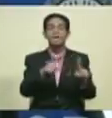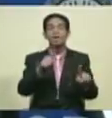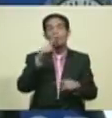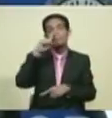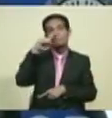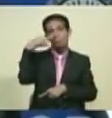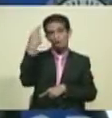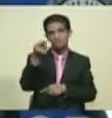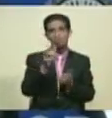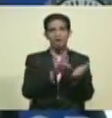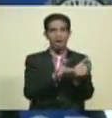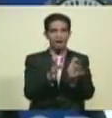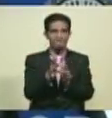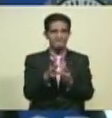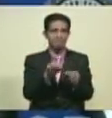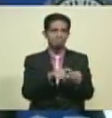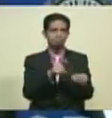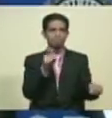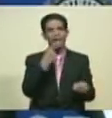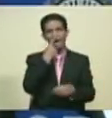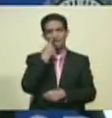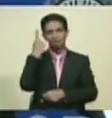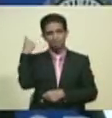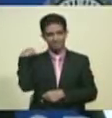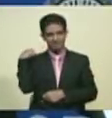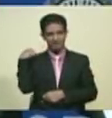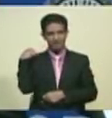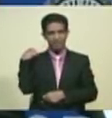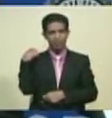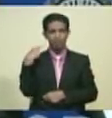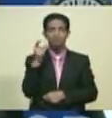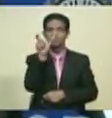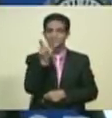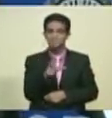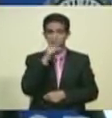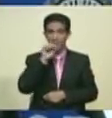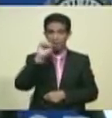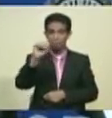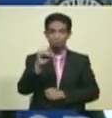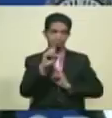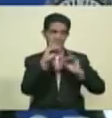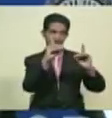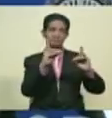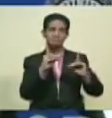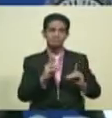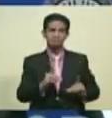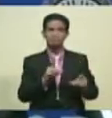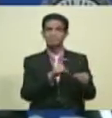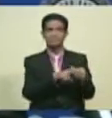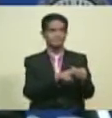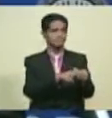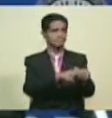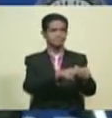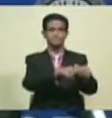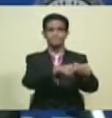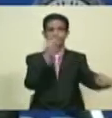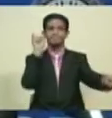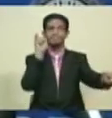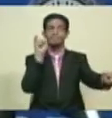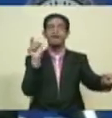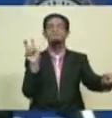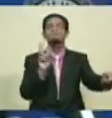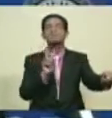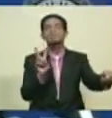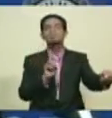que el año pasado el presidente Nicolás Maduro tomó la decisión de retirar a Venezuela de